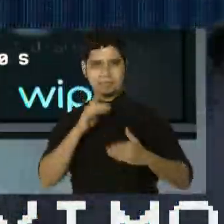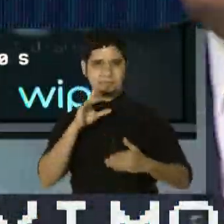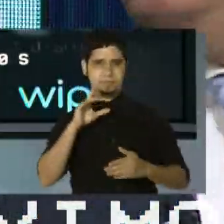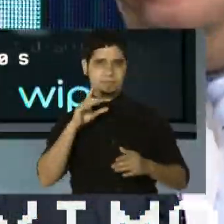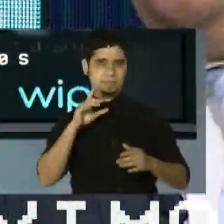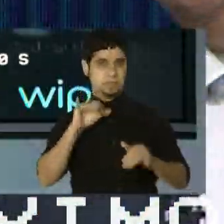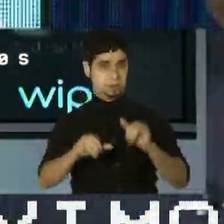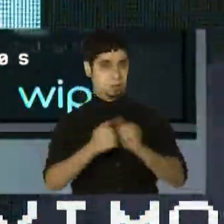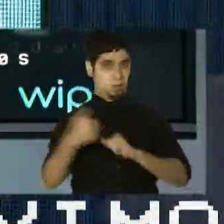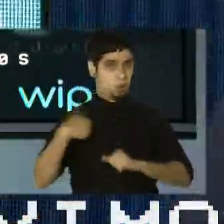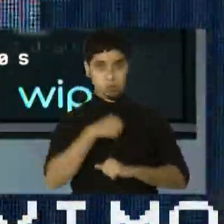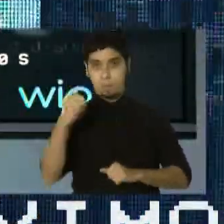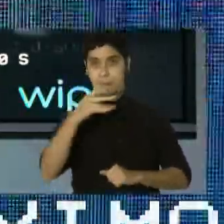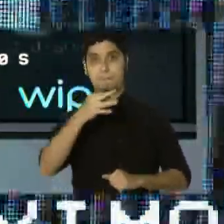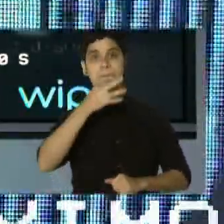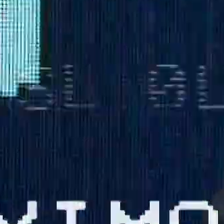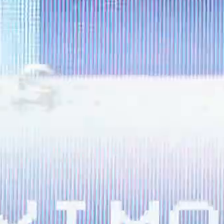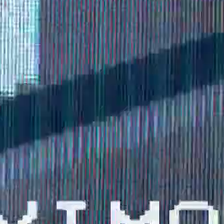Volvemos rápido.